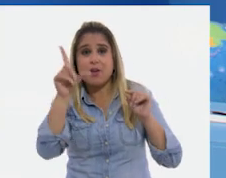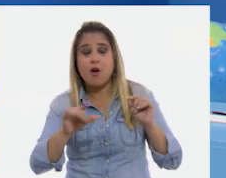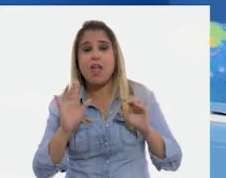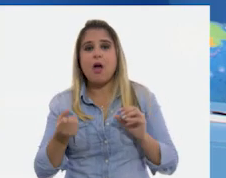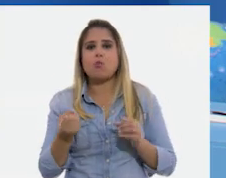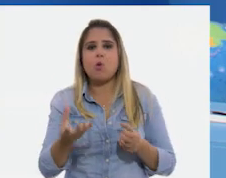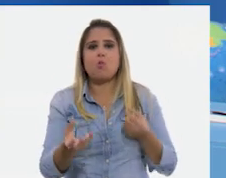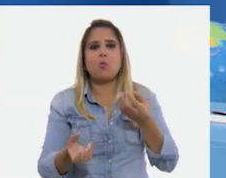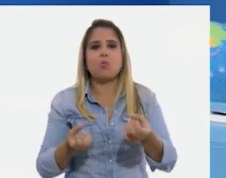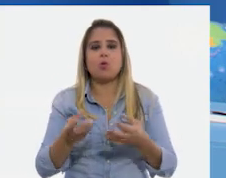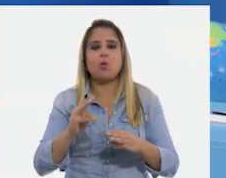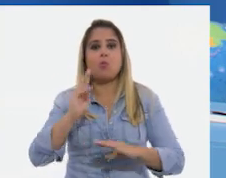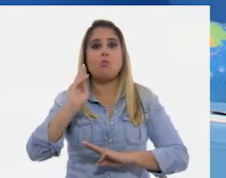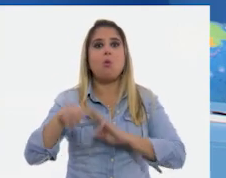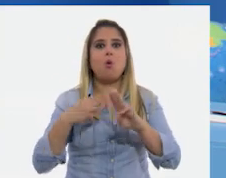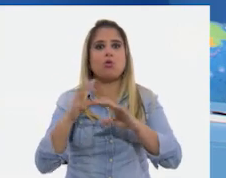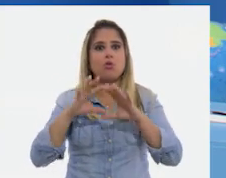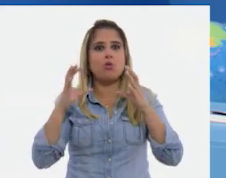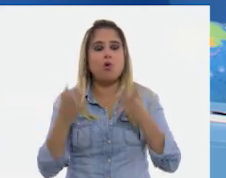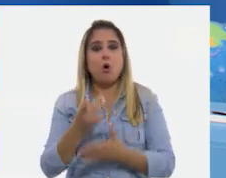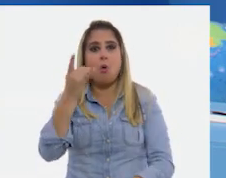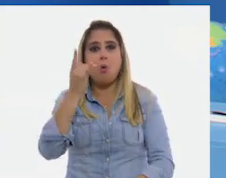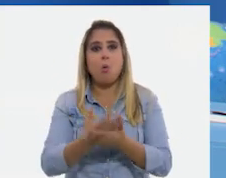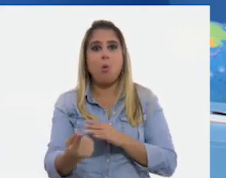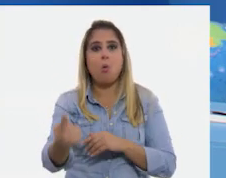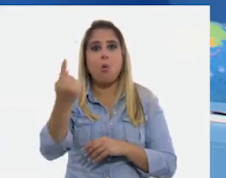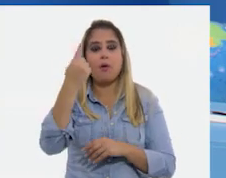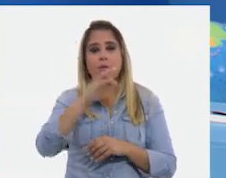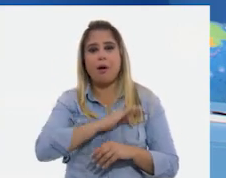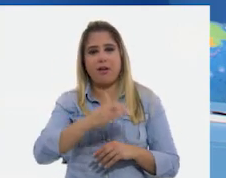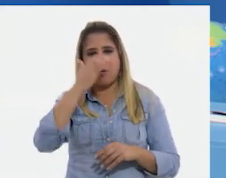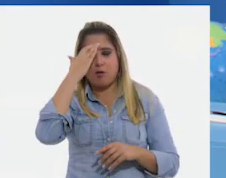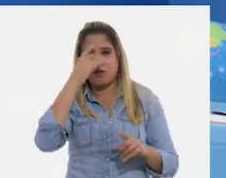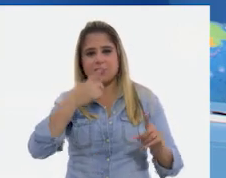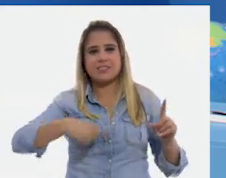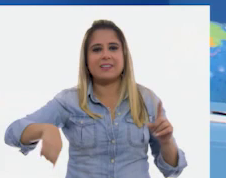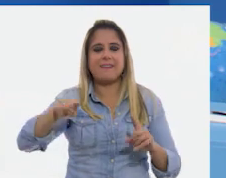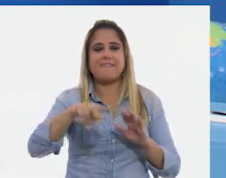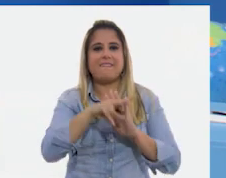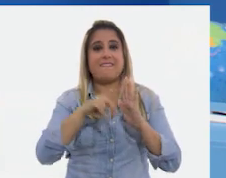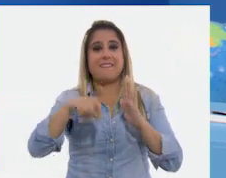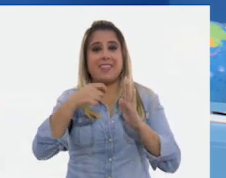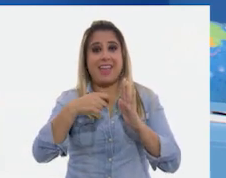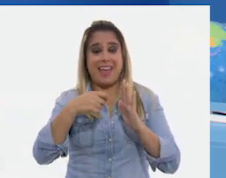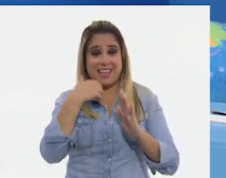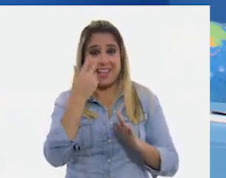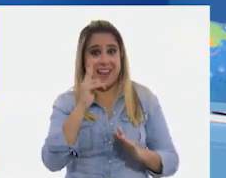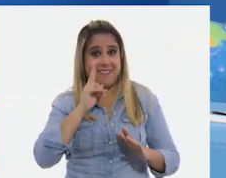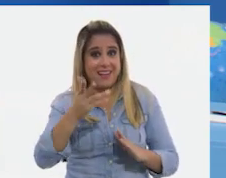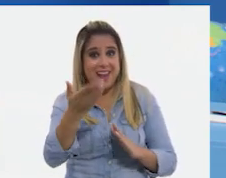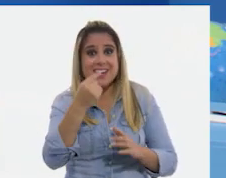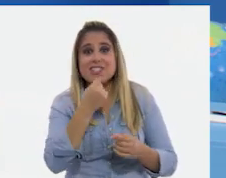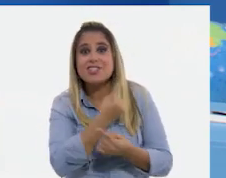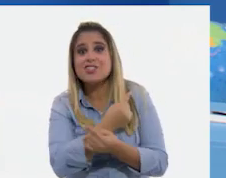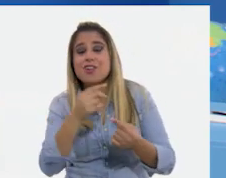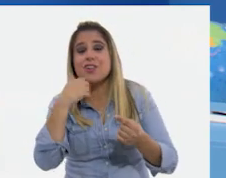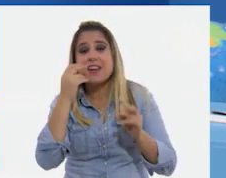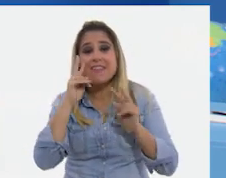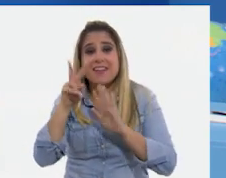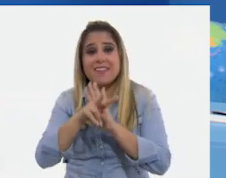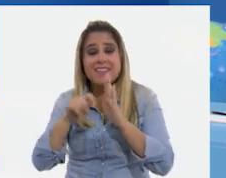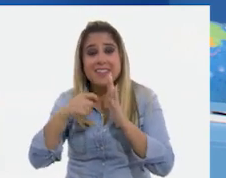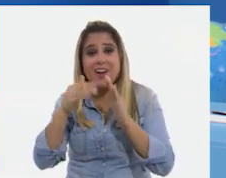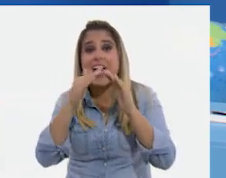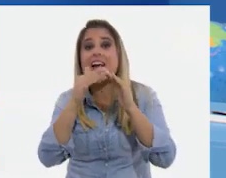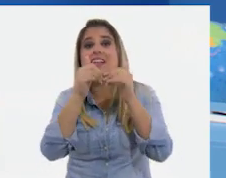aportado al mundo cultivos únicos que podemos conocer en el siguiente video. ¿Nos acompañan niños y niños que nos ven